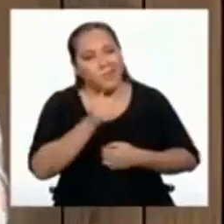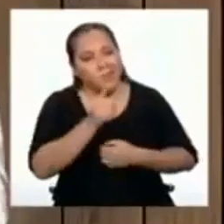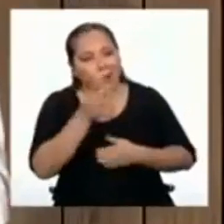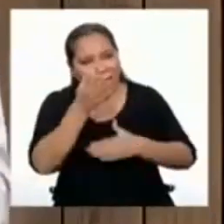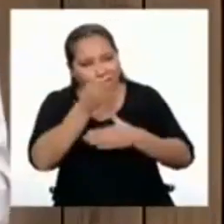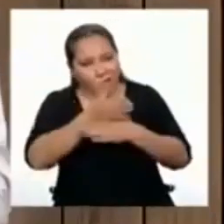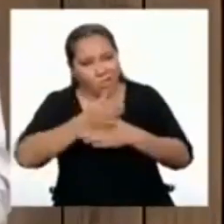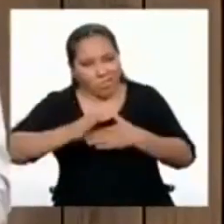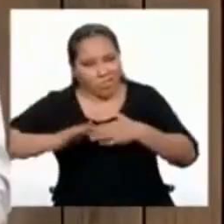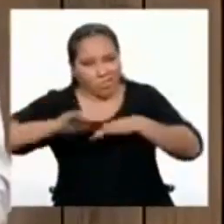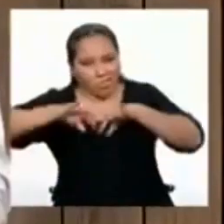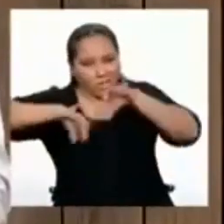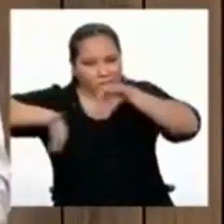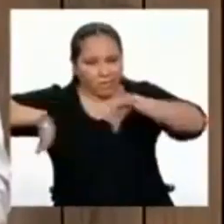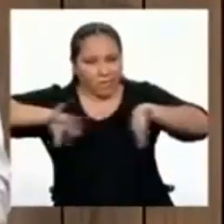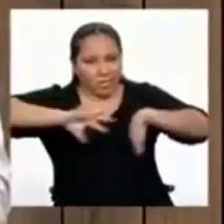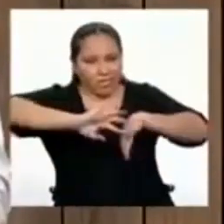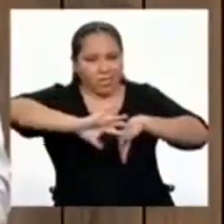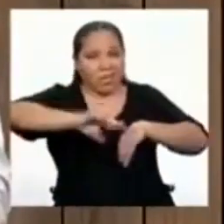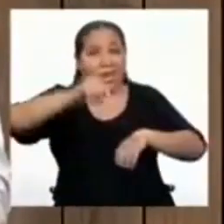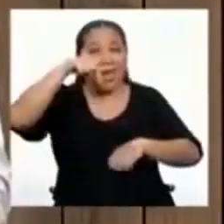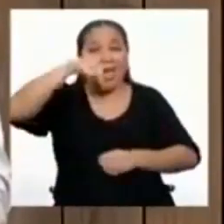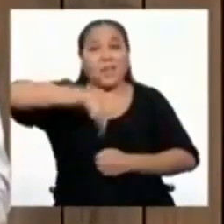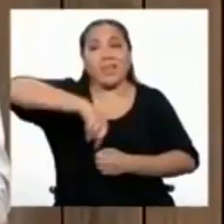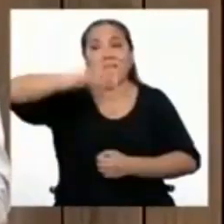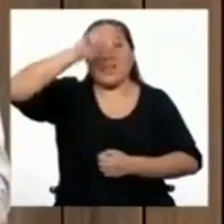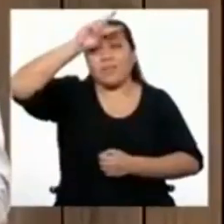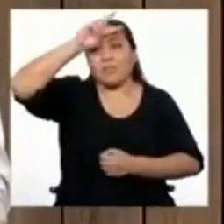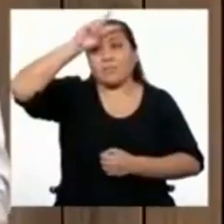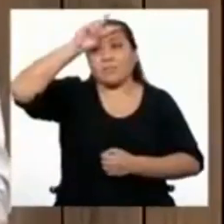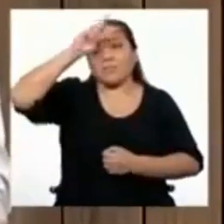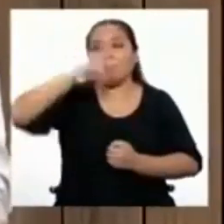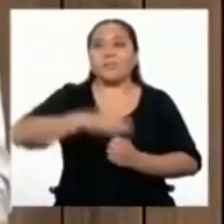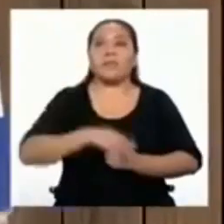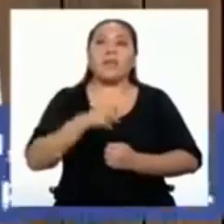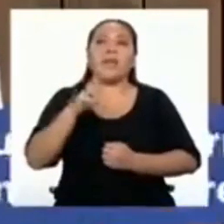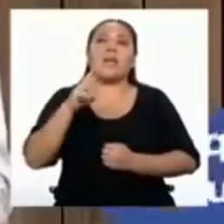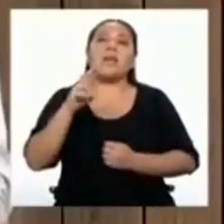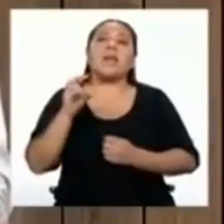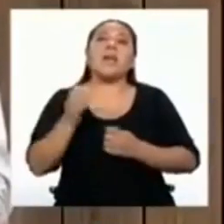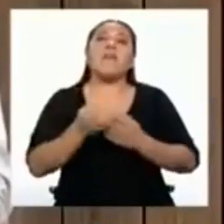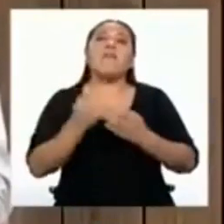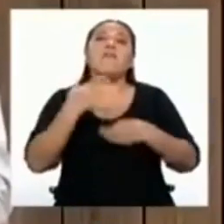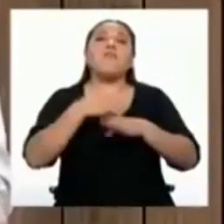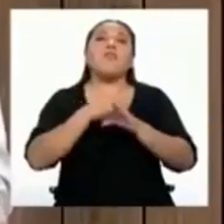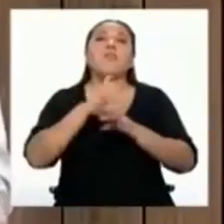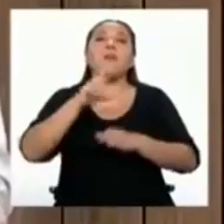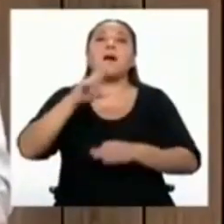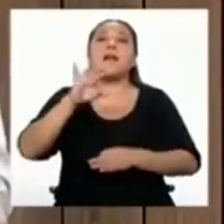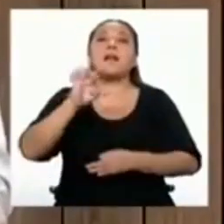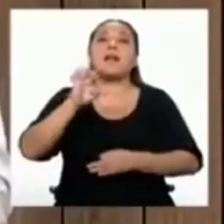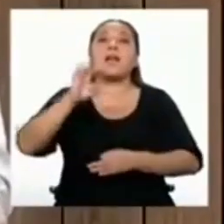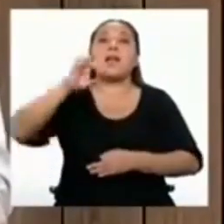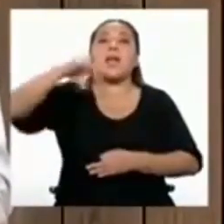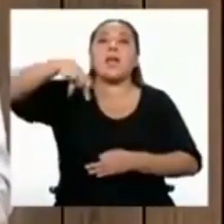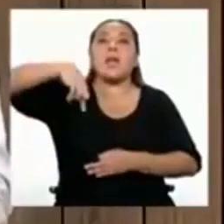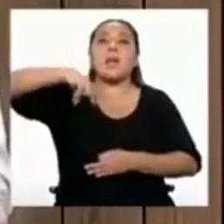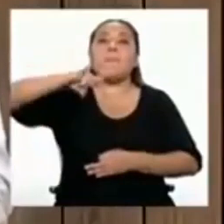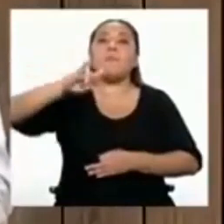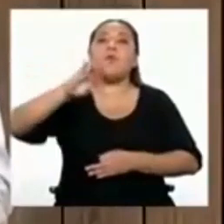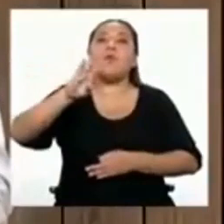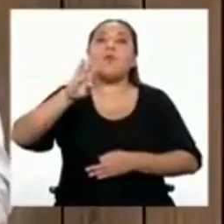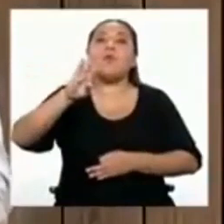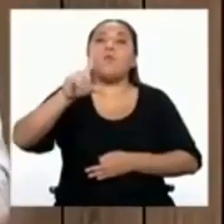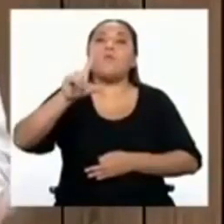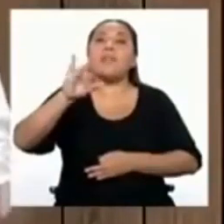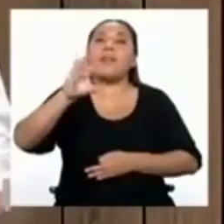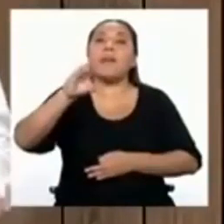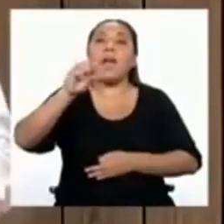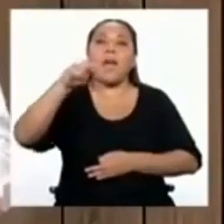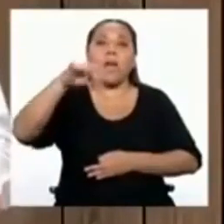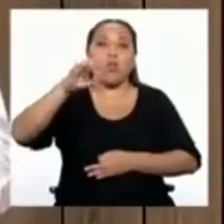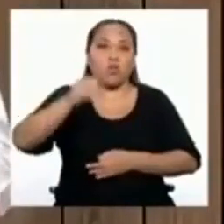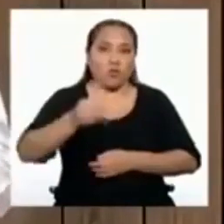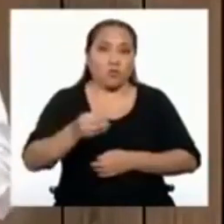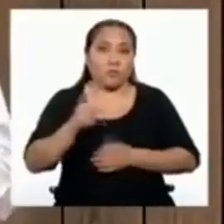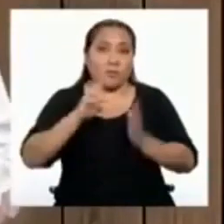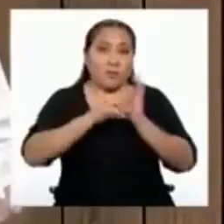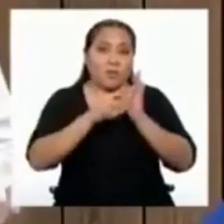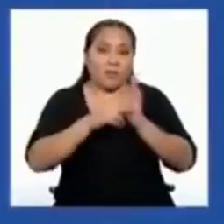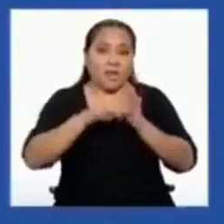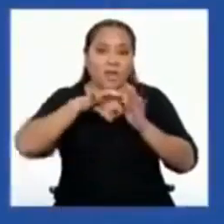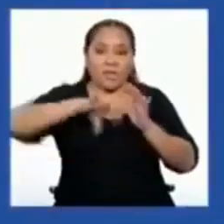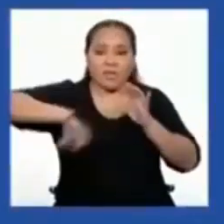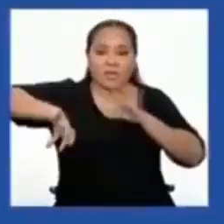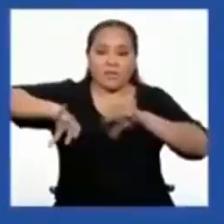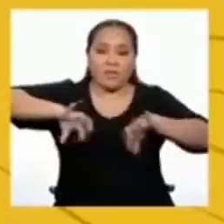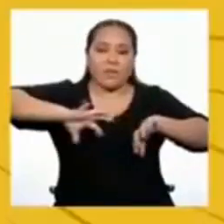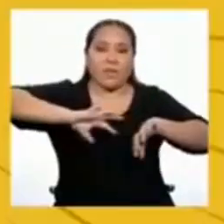dividido. Aquí en el Perú vivimos en un sistema republicano y esta forma de gobierno se caracteriza por dividir el